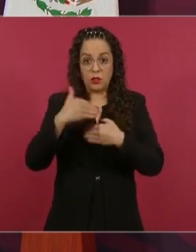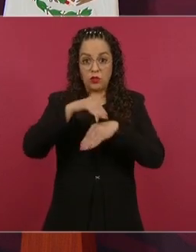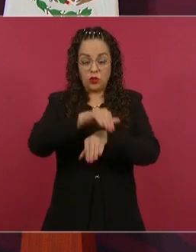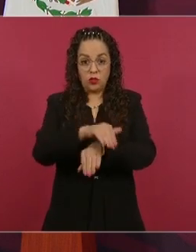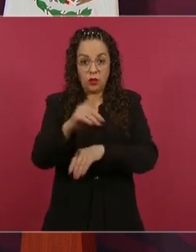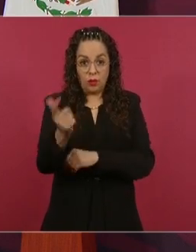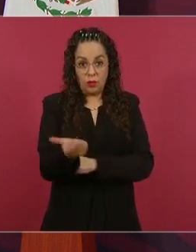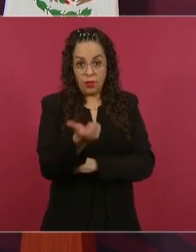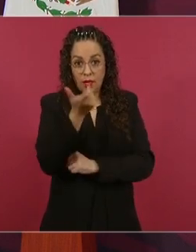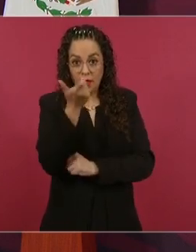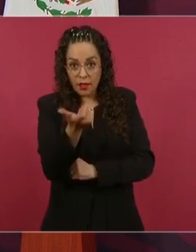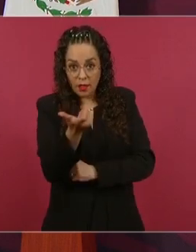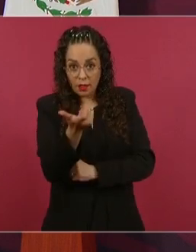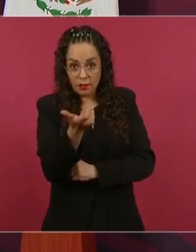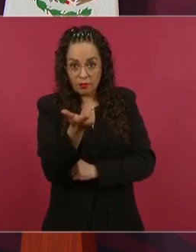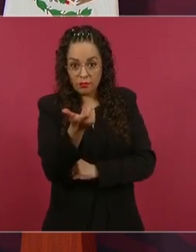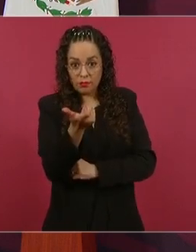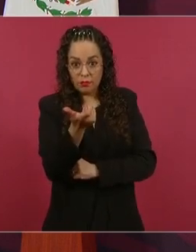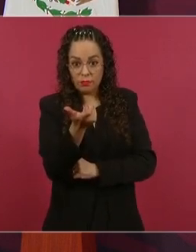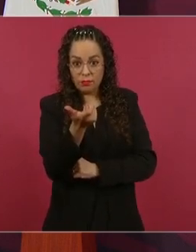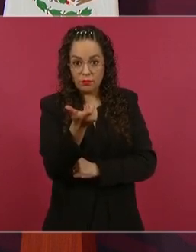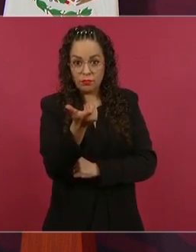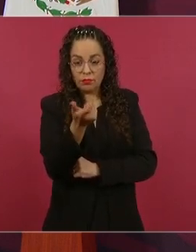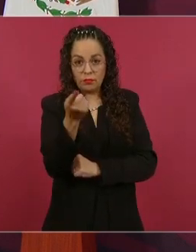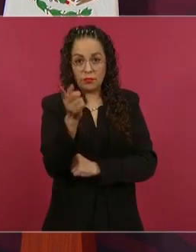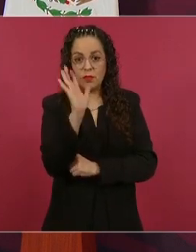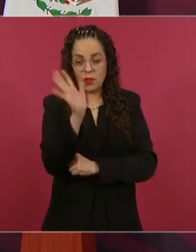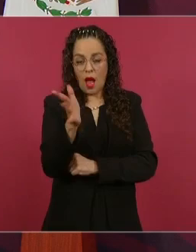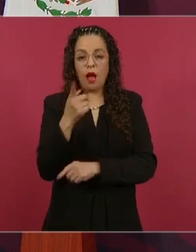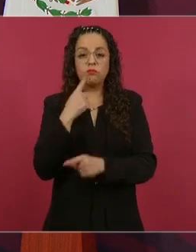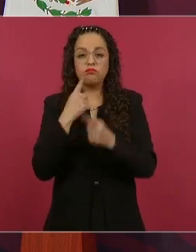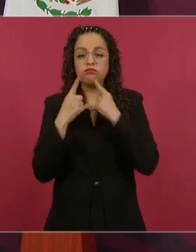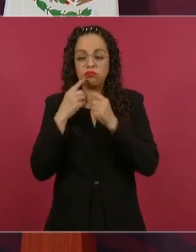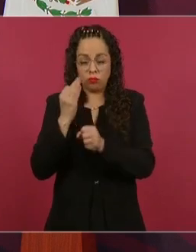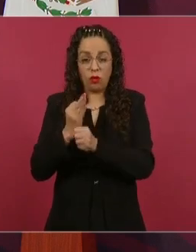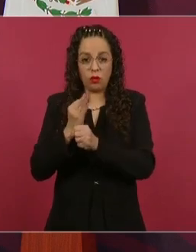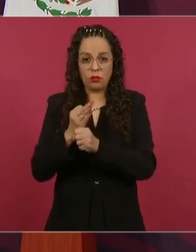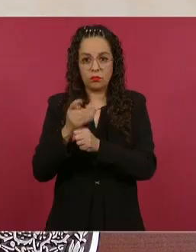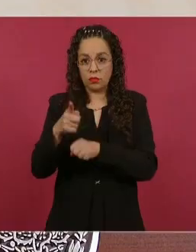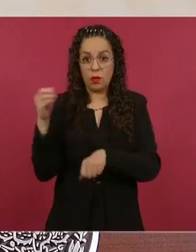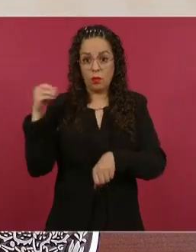Ya son 5 años sin aumentos de impuestos.